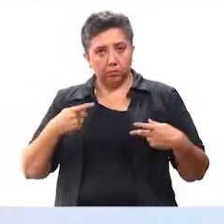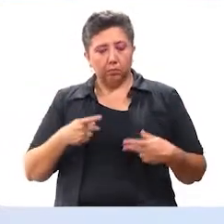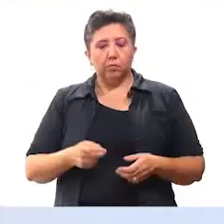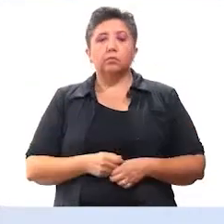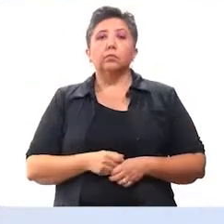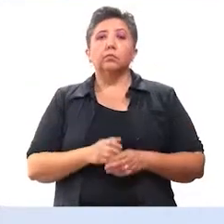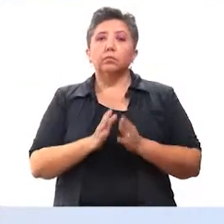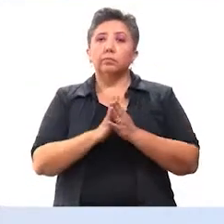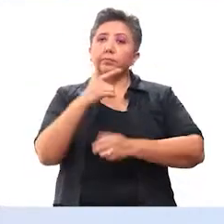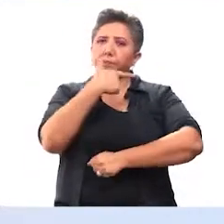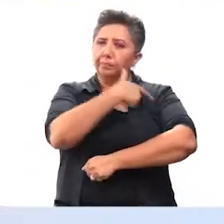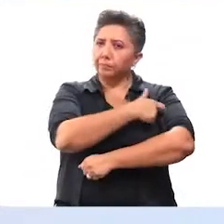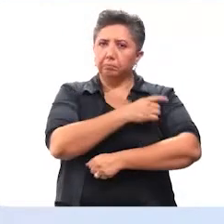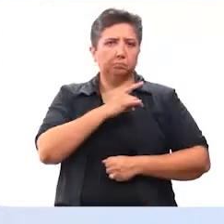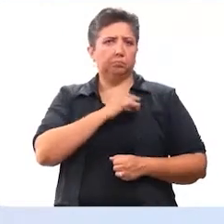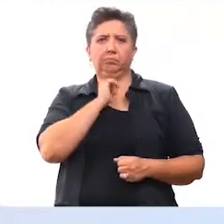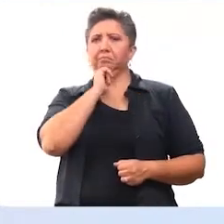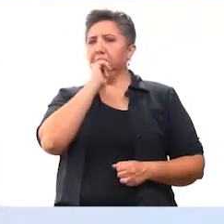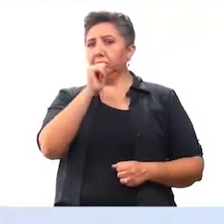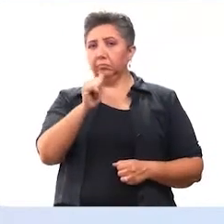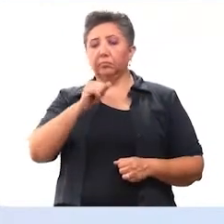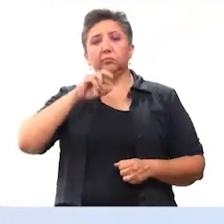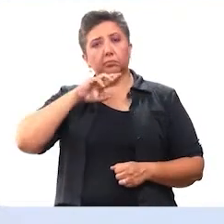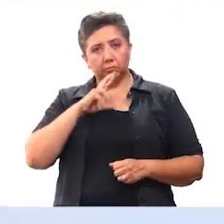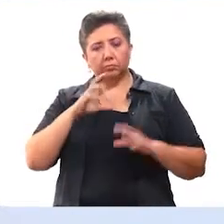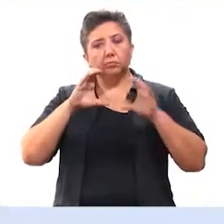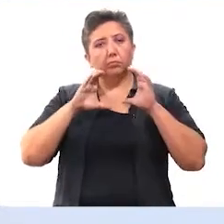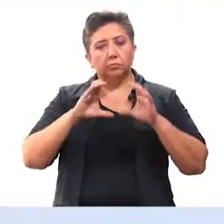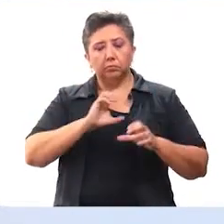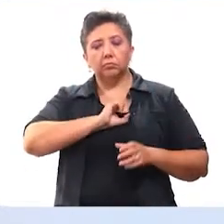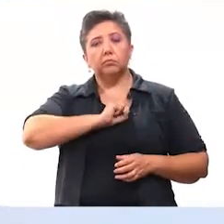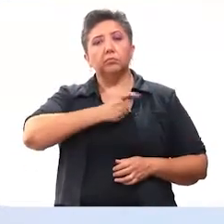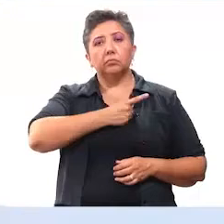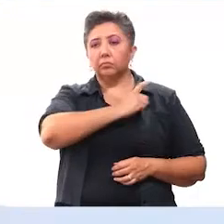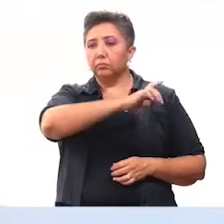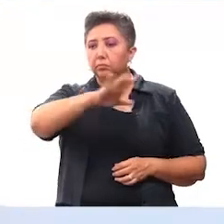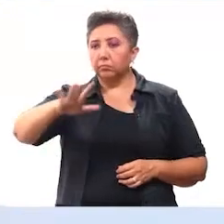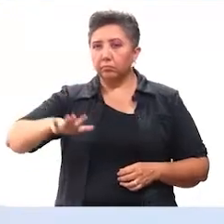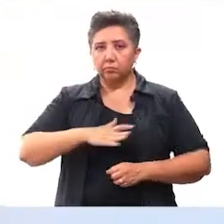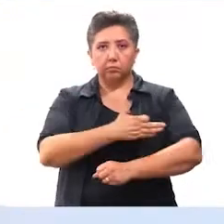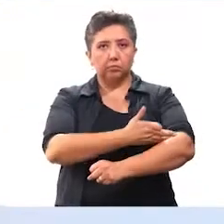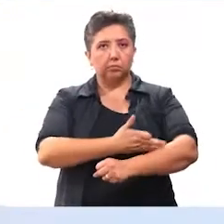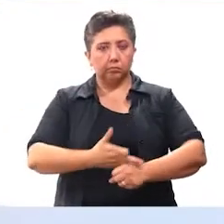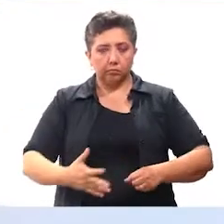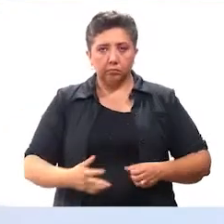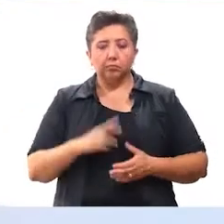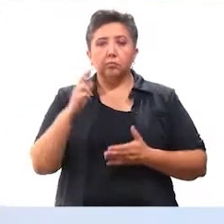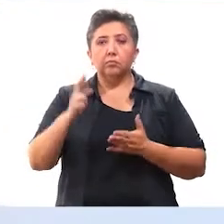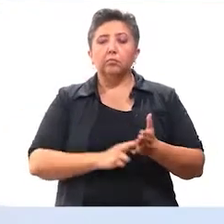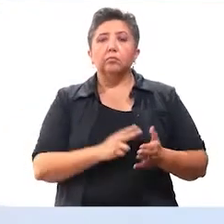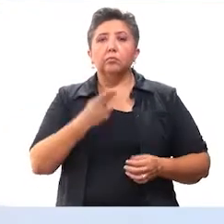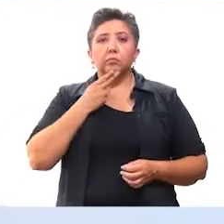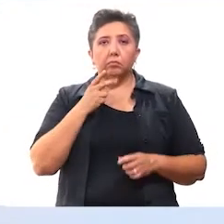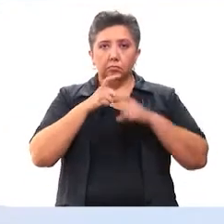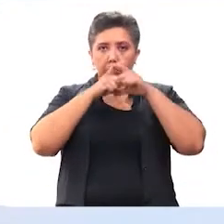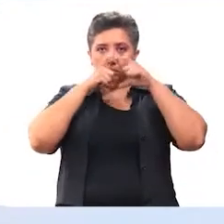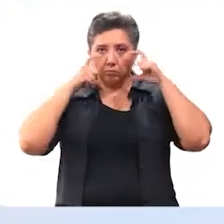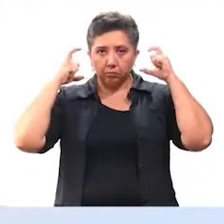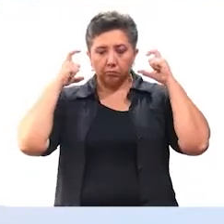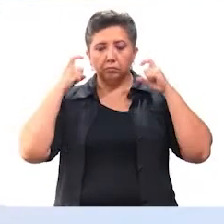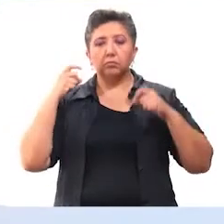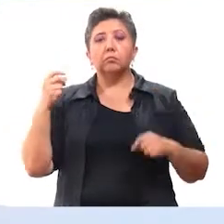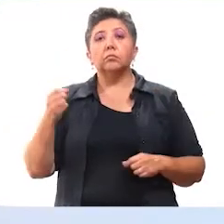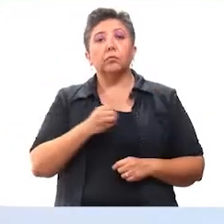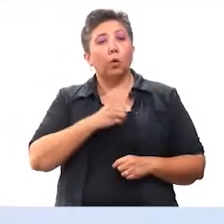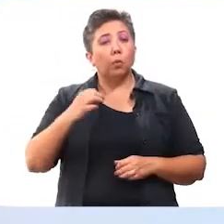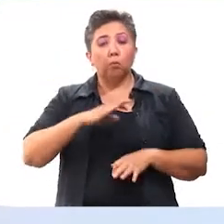Los invitamos a vacunarse sin temor para proteger nuestra salud y la de nuestras familias. Se reitera el uso obligatorio de